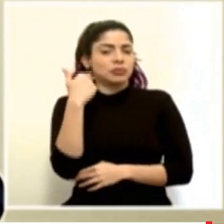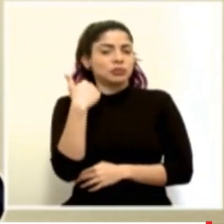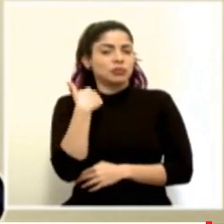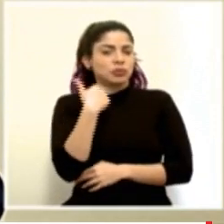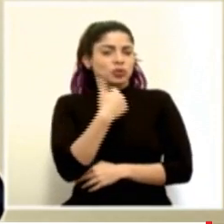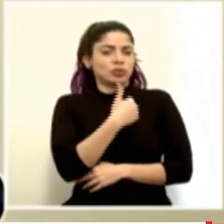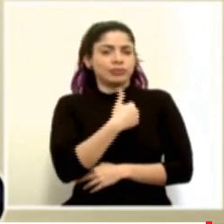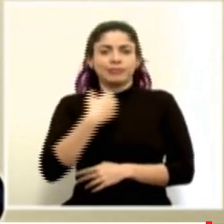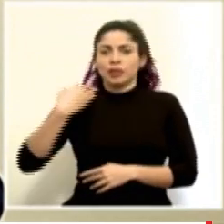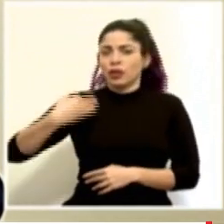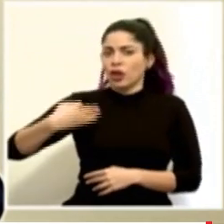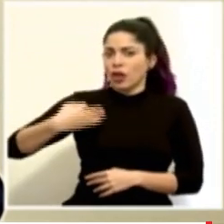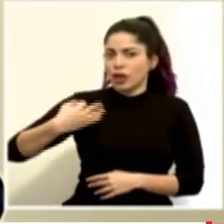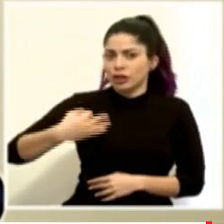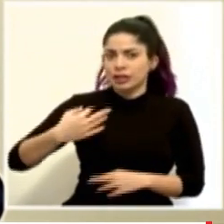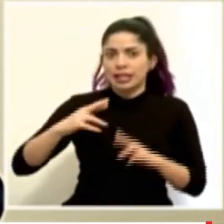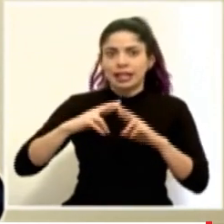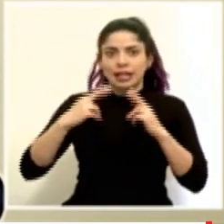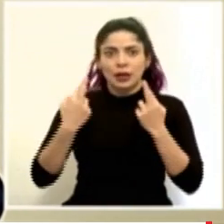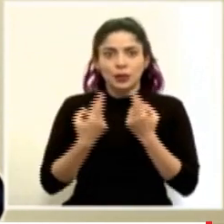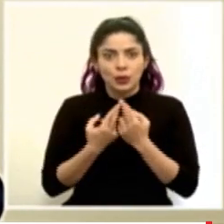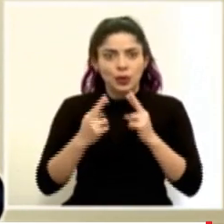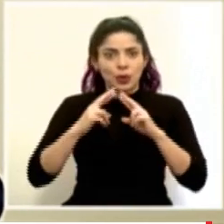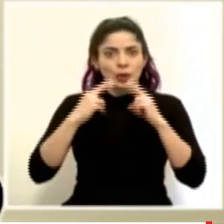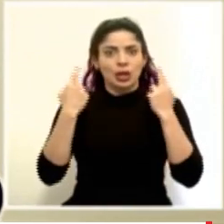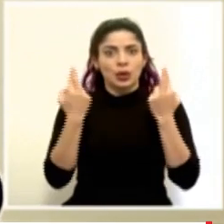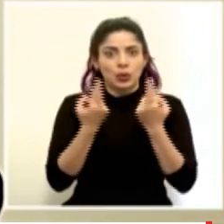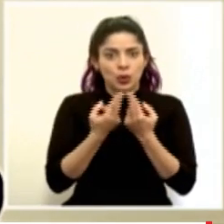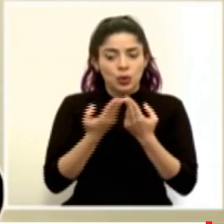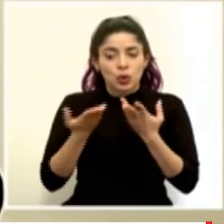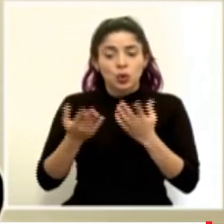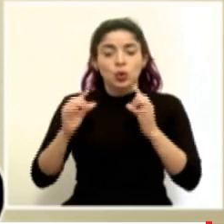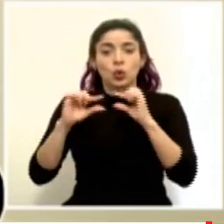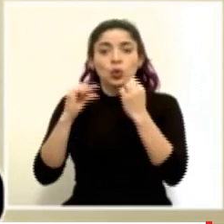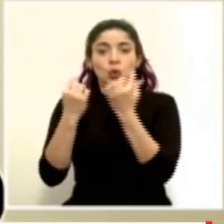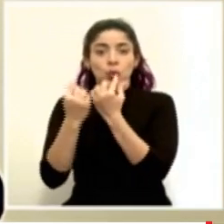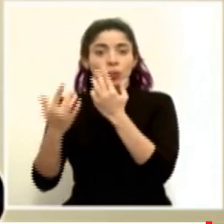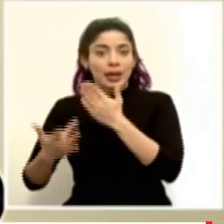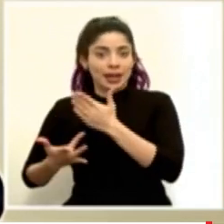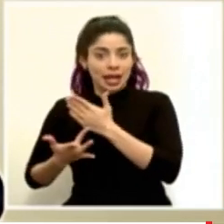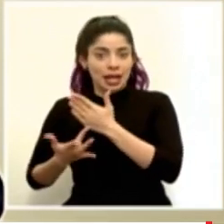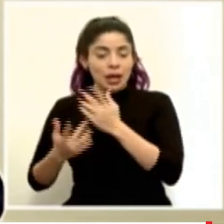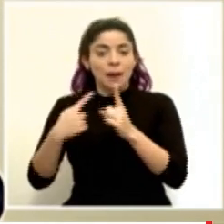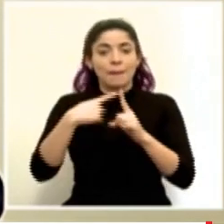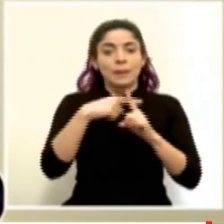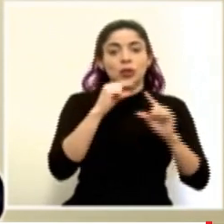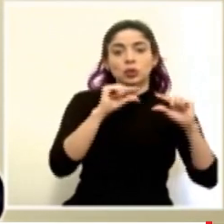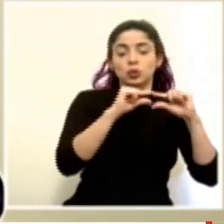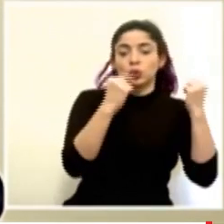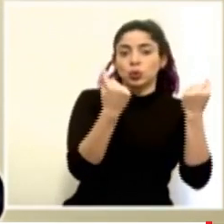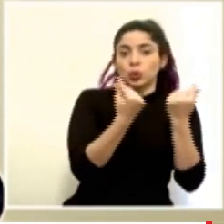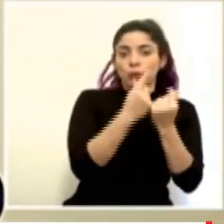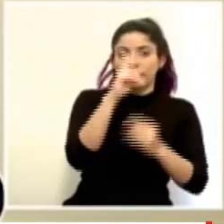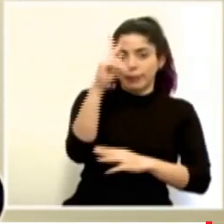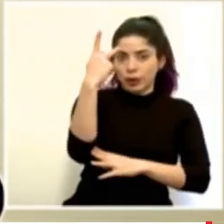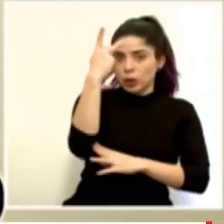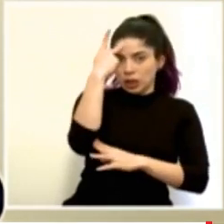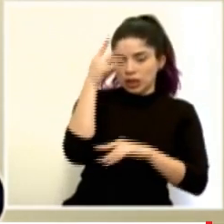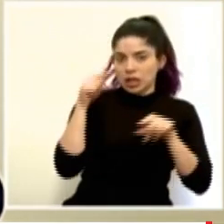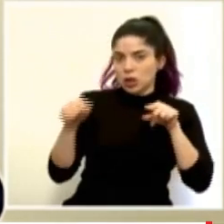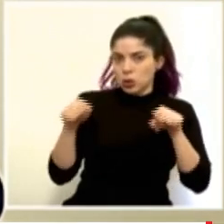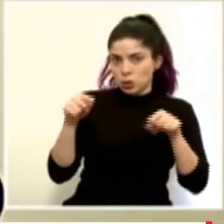ido, todos los días tenemos reuniones del grupo, tanto los grupos técnicos como los grupos